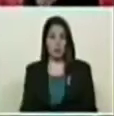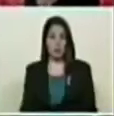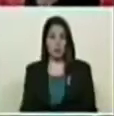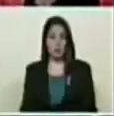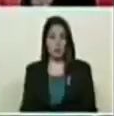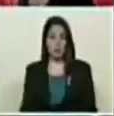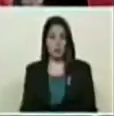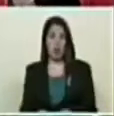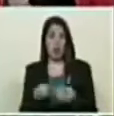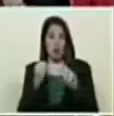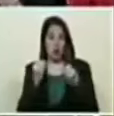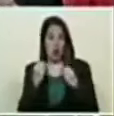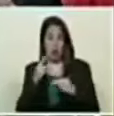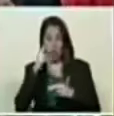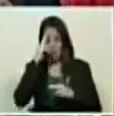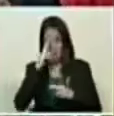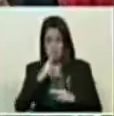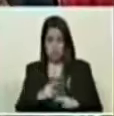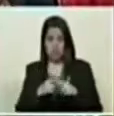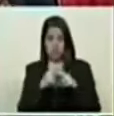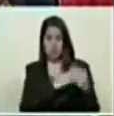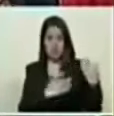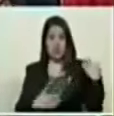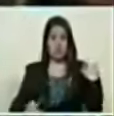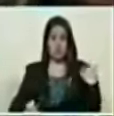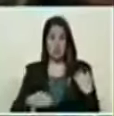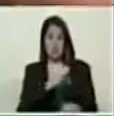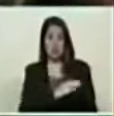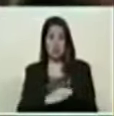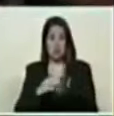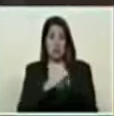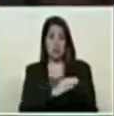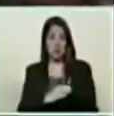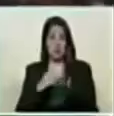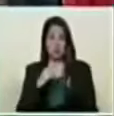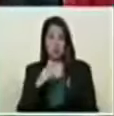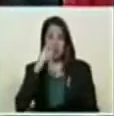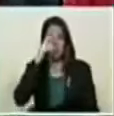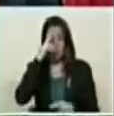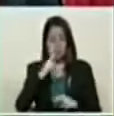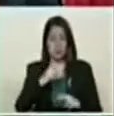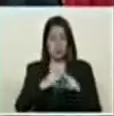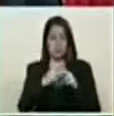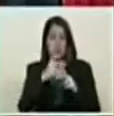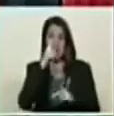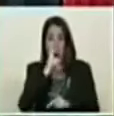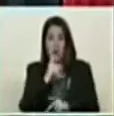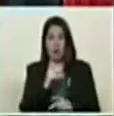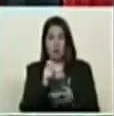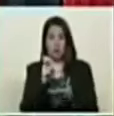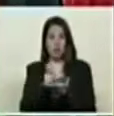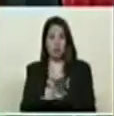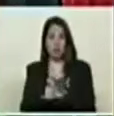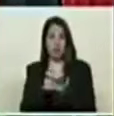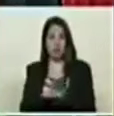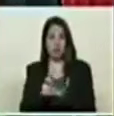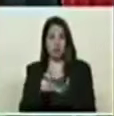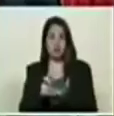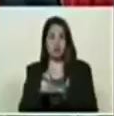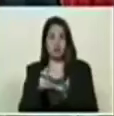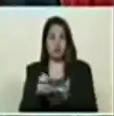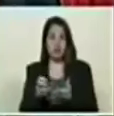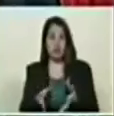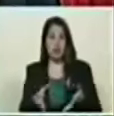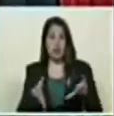como presidente de la Comisión Presidencial para conmemorar el bicentenario de la batalla de Carabobo y